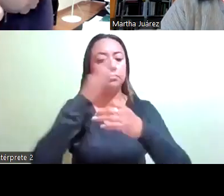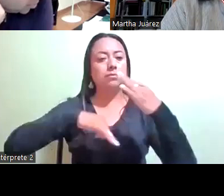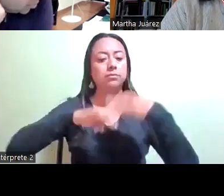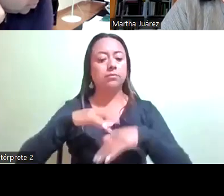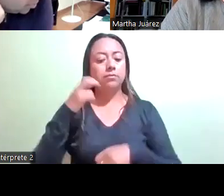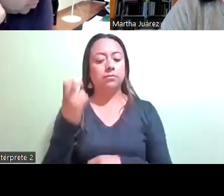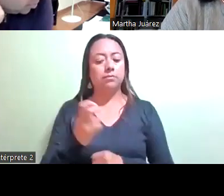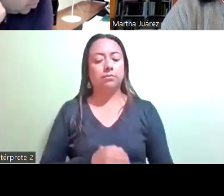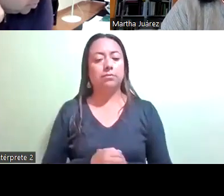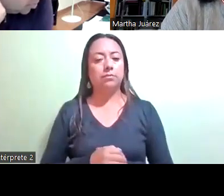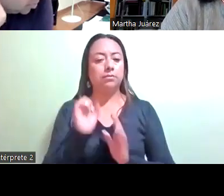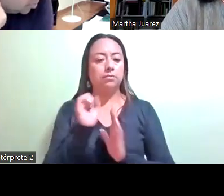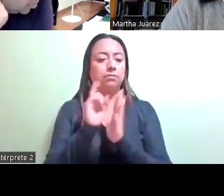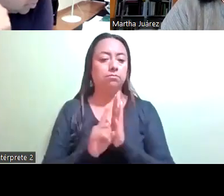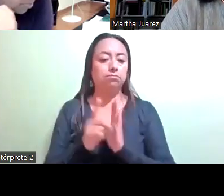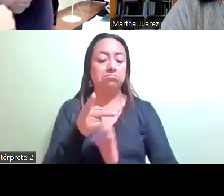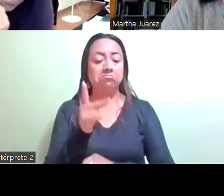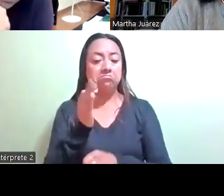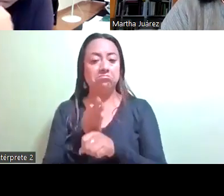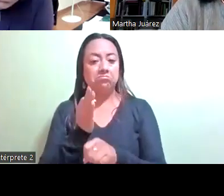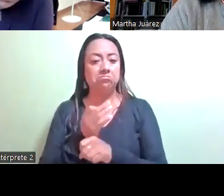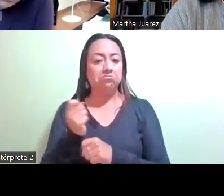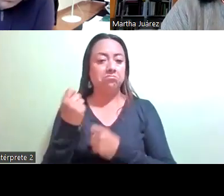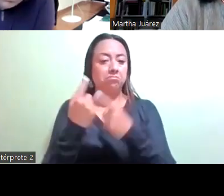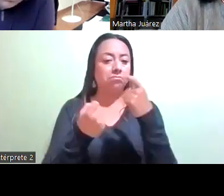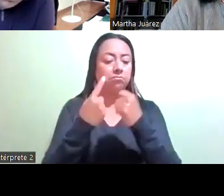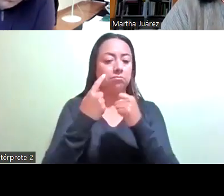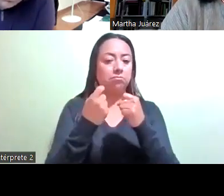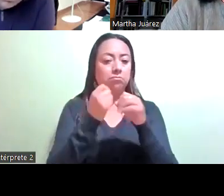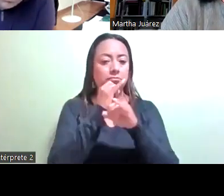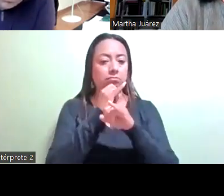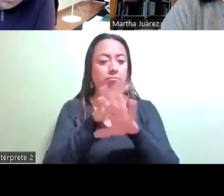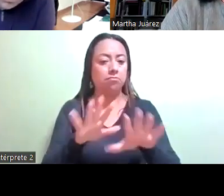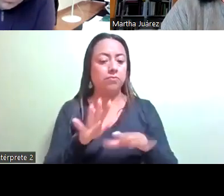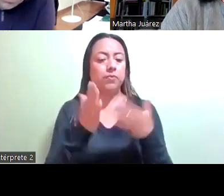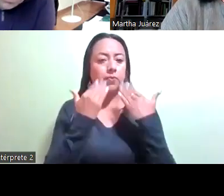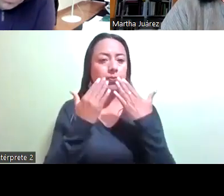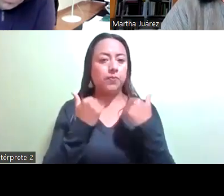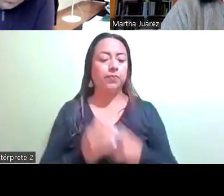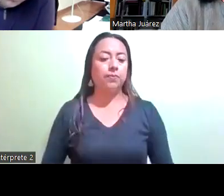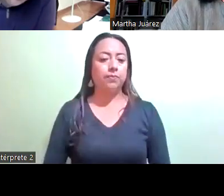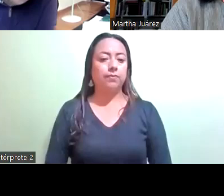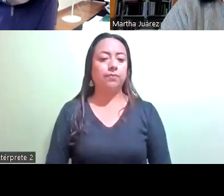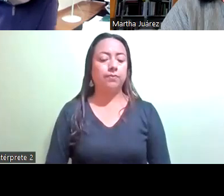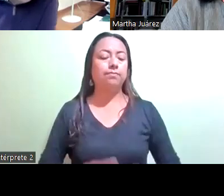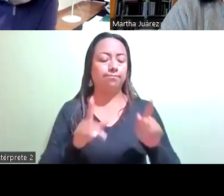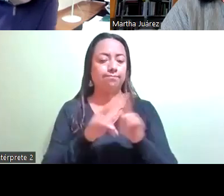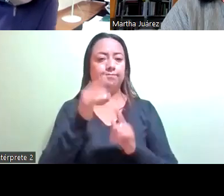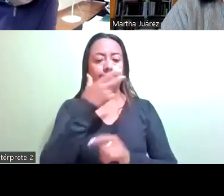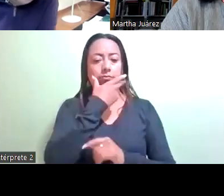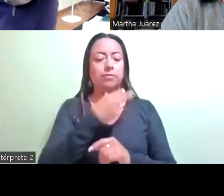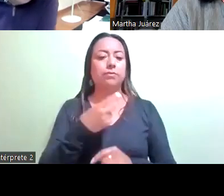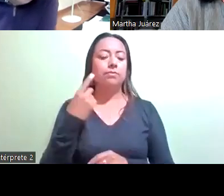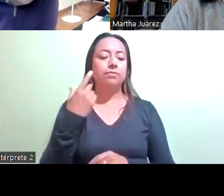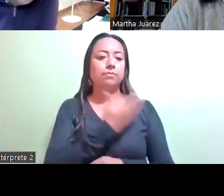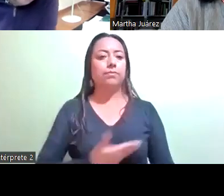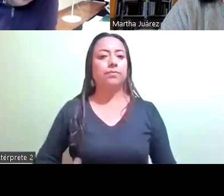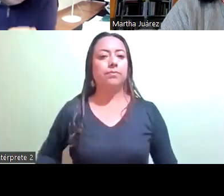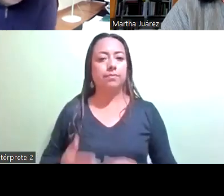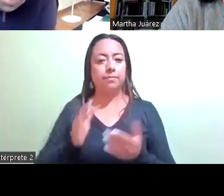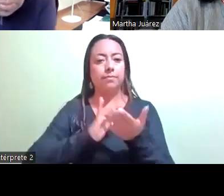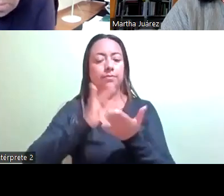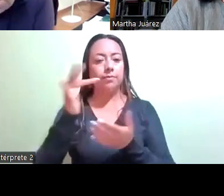no se ha localizado absolutamente ninguna información. Es cuanto, presidente. Gracias,